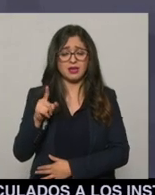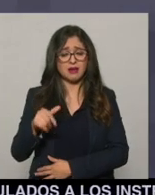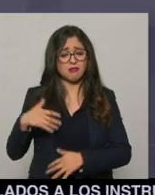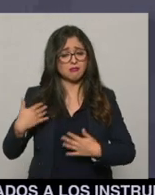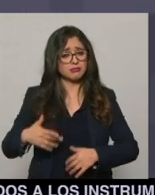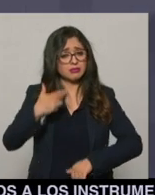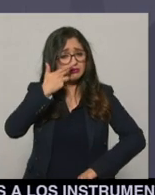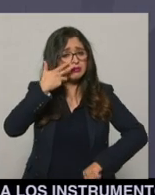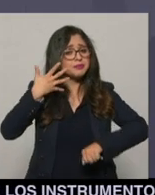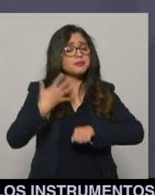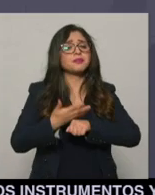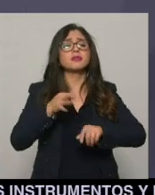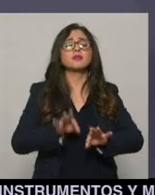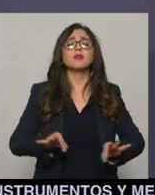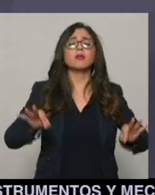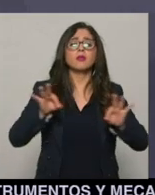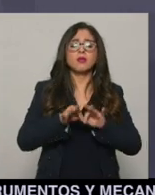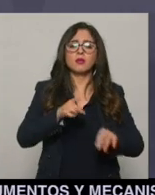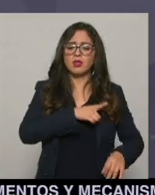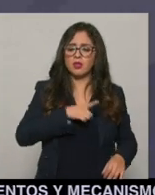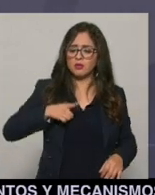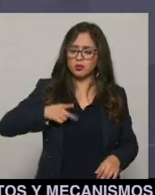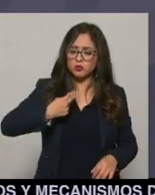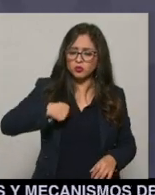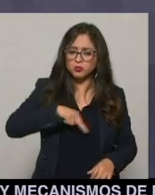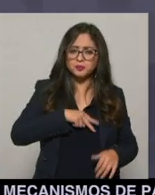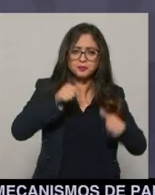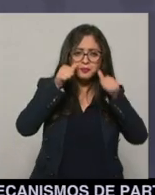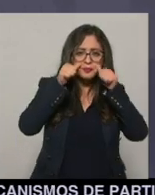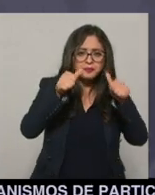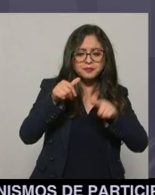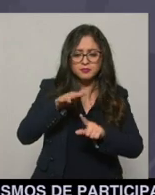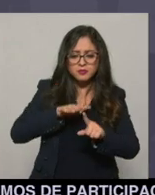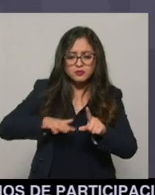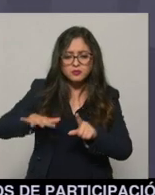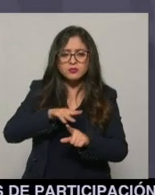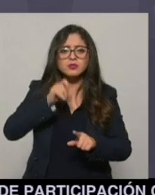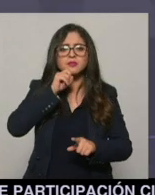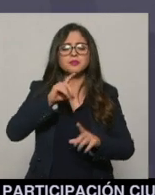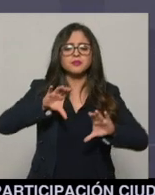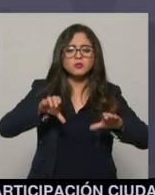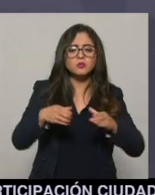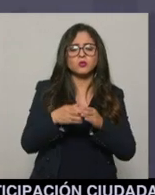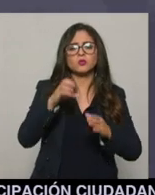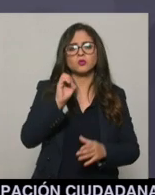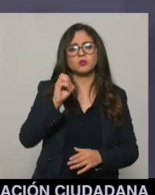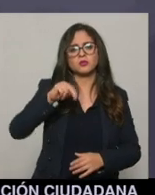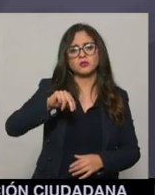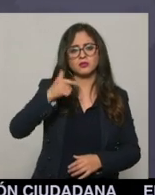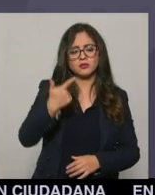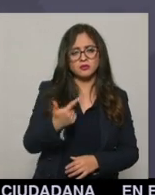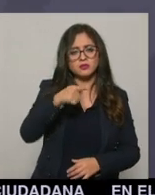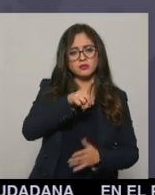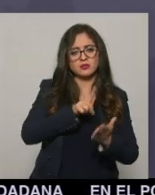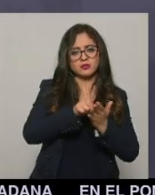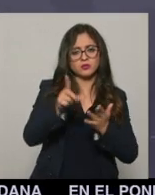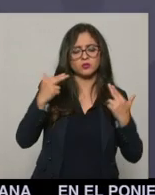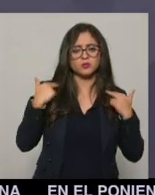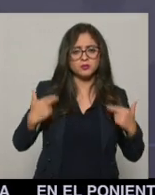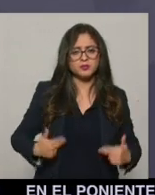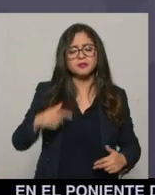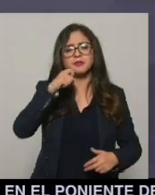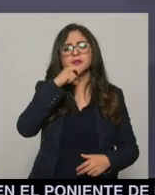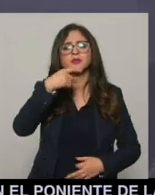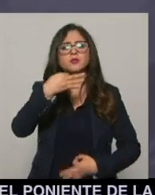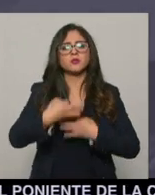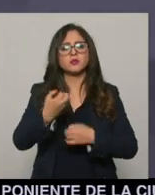en este caso y vamos a estar pendientes. Tenemos que estar pendientes tanto como sociedad como organizaciones de derechos humanos, el Grupo de Acción por los Derechos Humanos y la Justicia